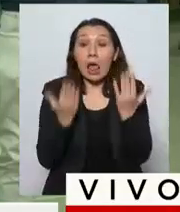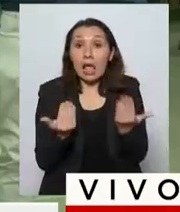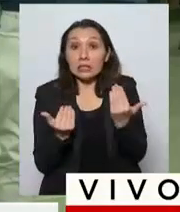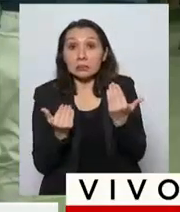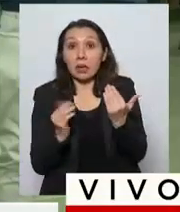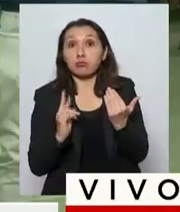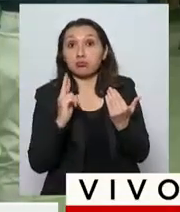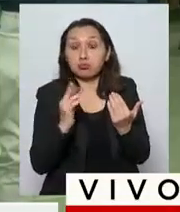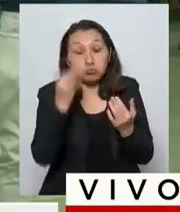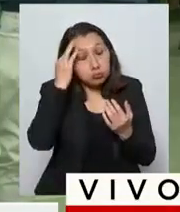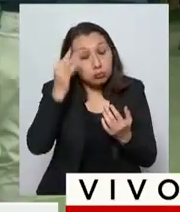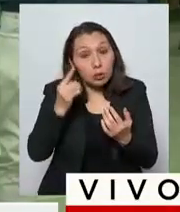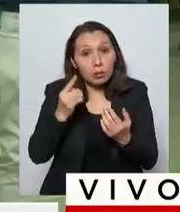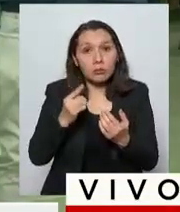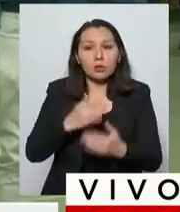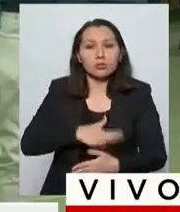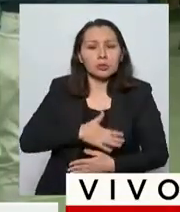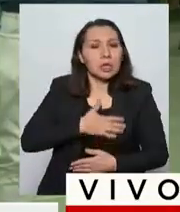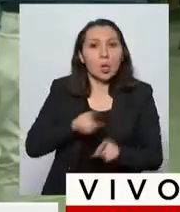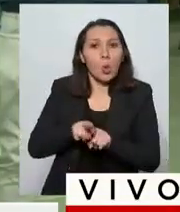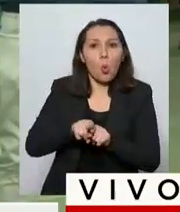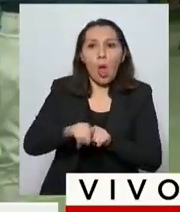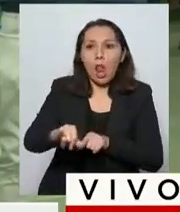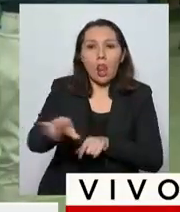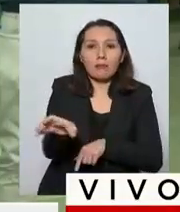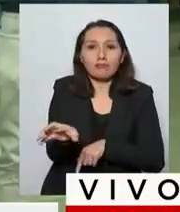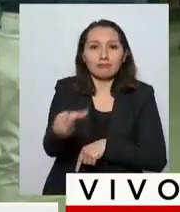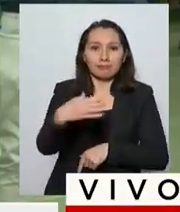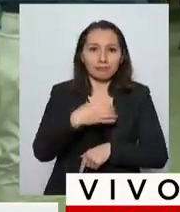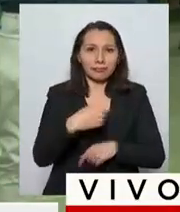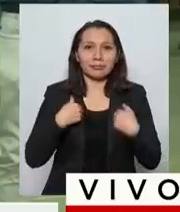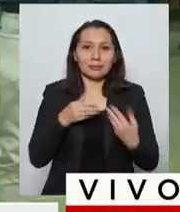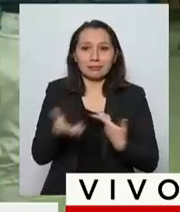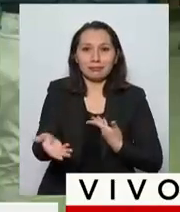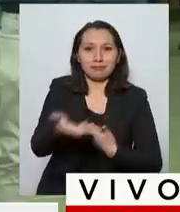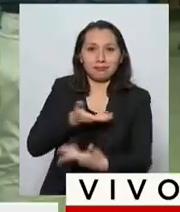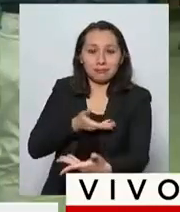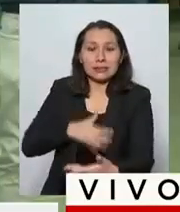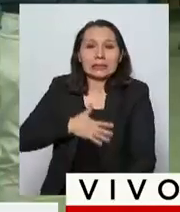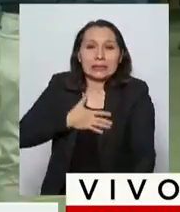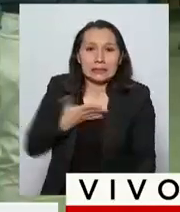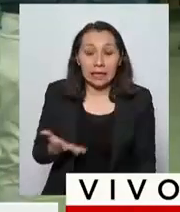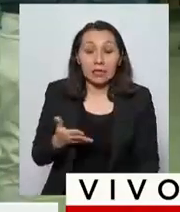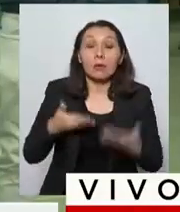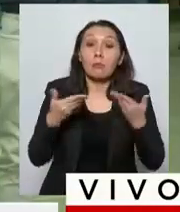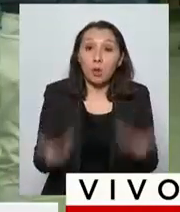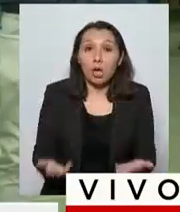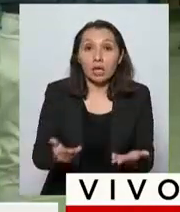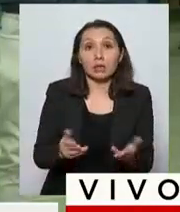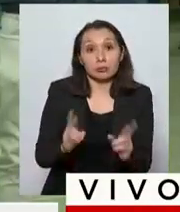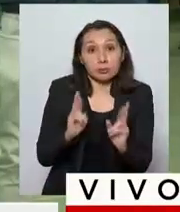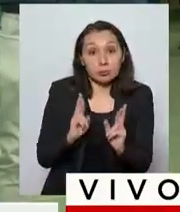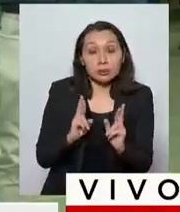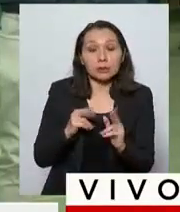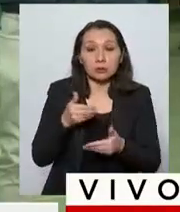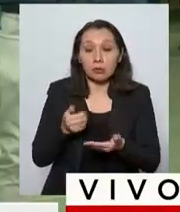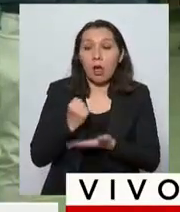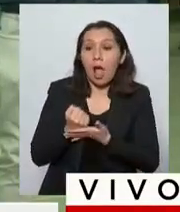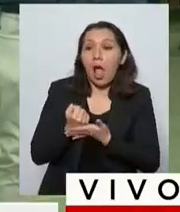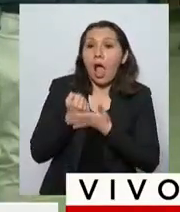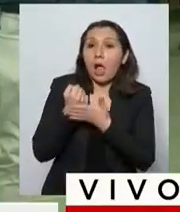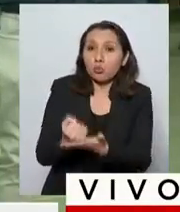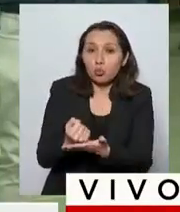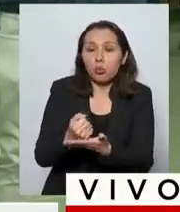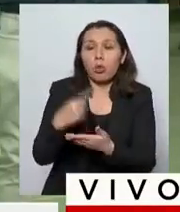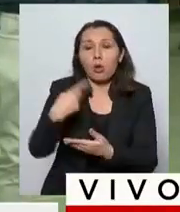esperanzas, los sentimos como si fueran los nuestros. Por esa razón, esperamos poder llegar con esta ayuda, con